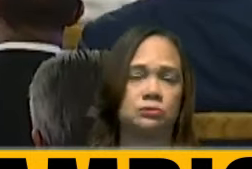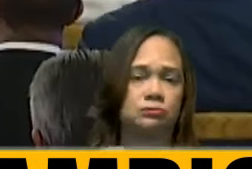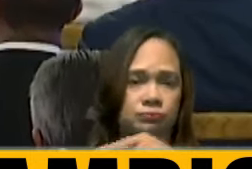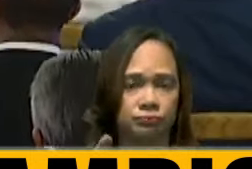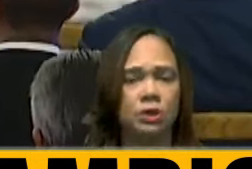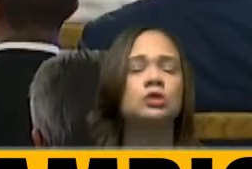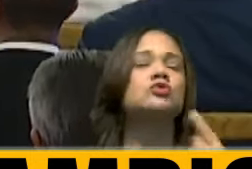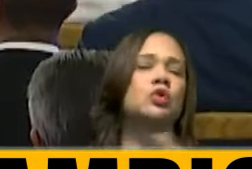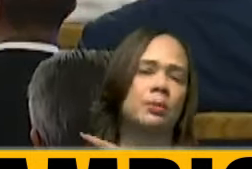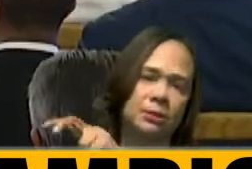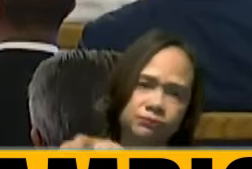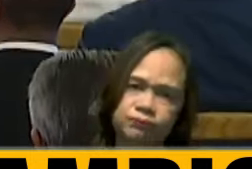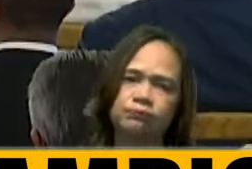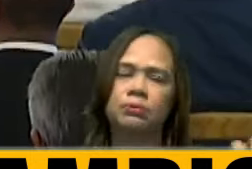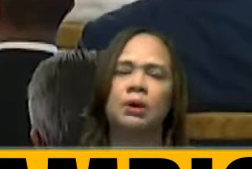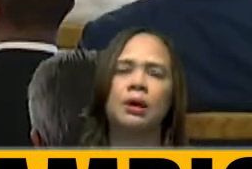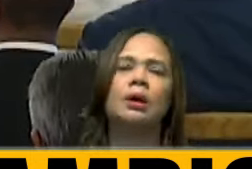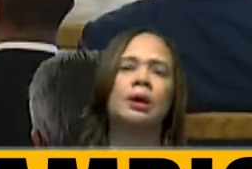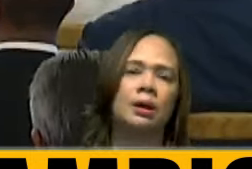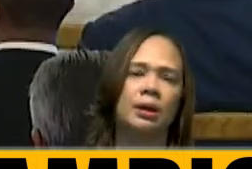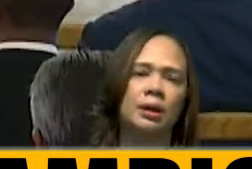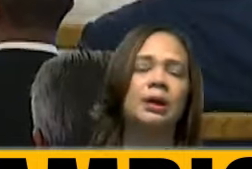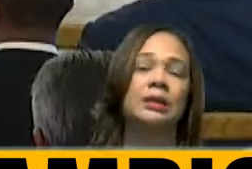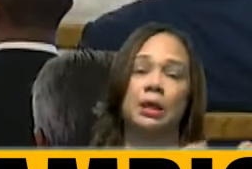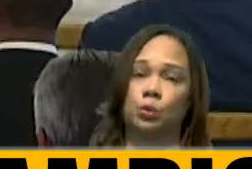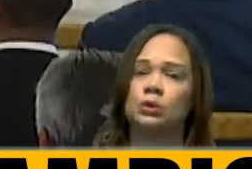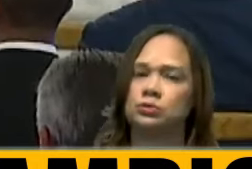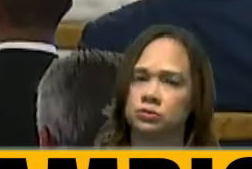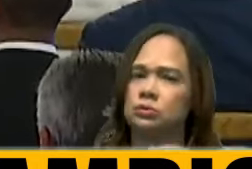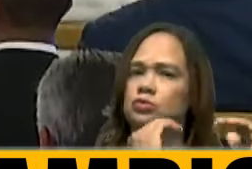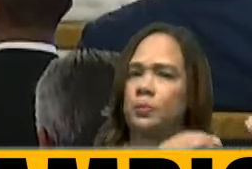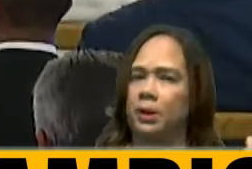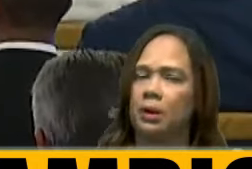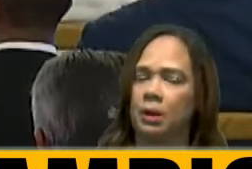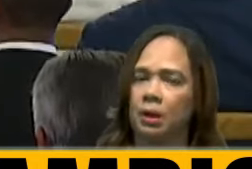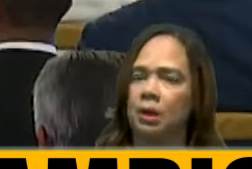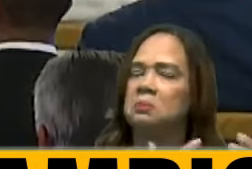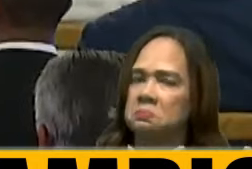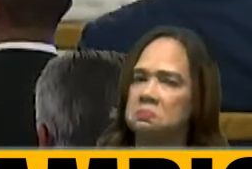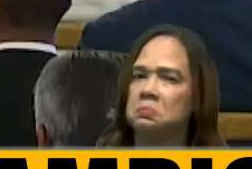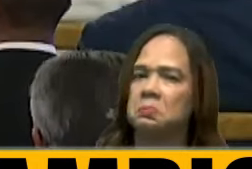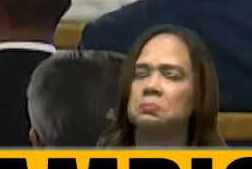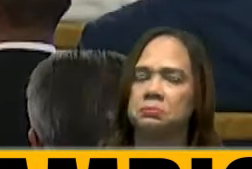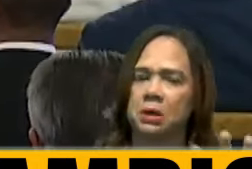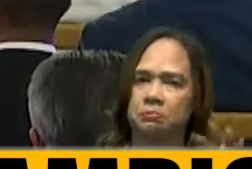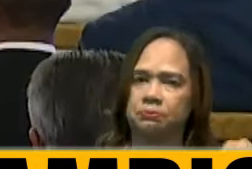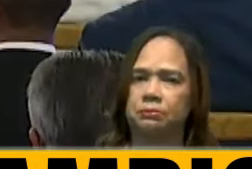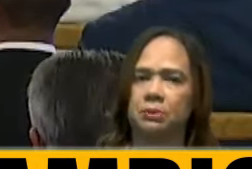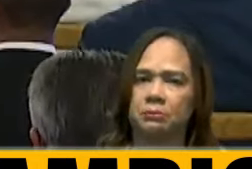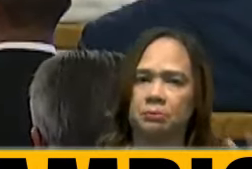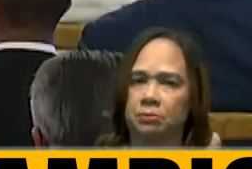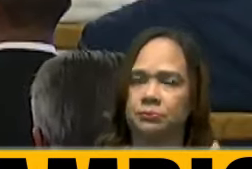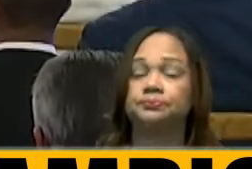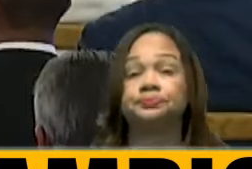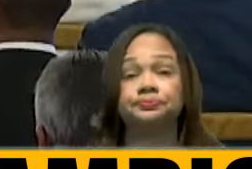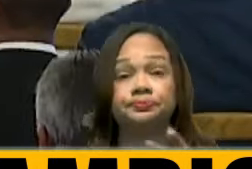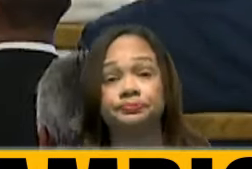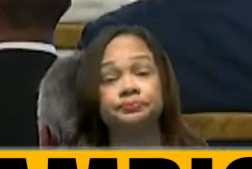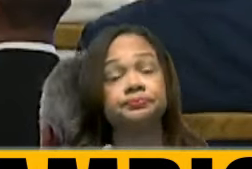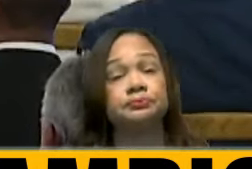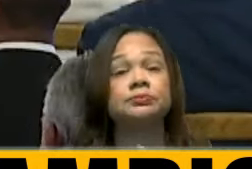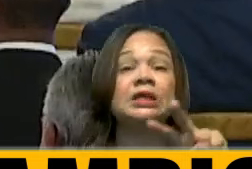sea que solamente estaríamos pasando el componente de educación superior que conlleva el mesit al miner segundo o